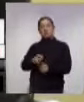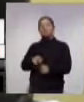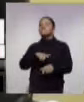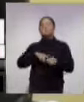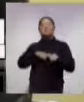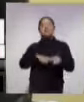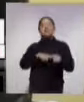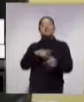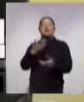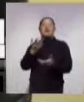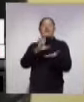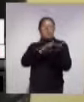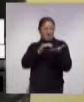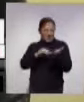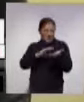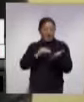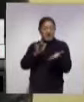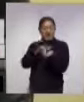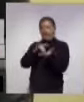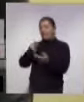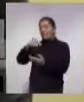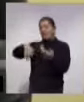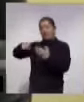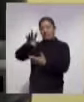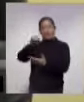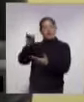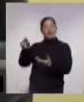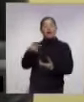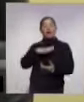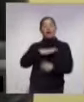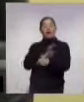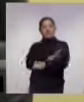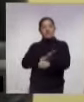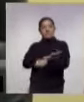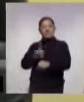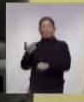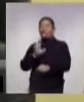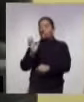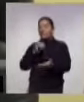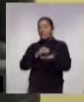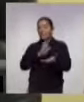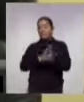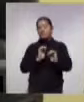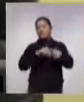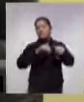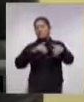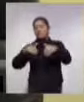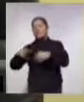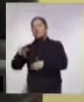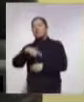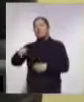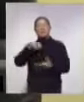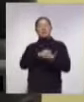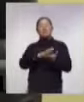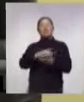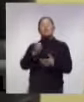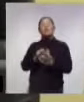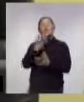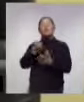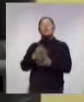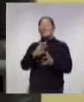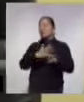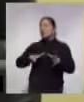recepcionando documentación. Aproximadamente ya llevan 300 beneficiarios que han venido a registrarse con diferentes cantidades de hectáreas para el subsidio